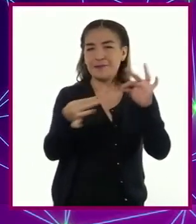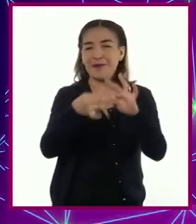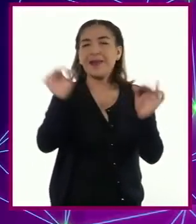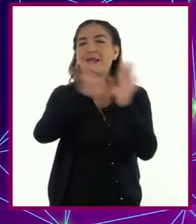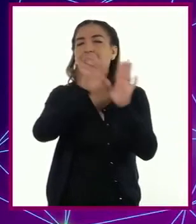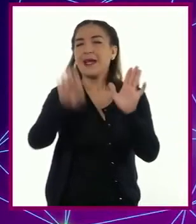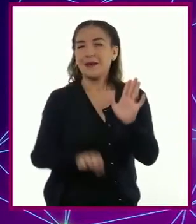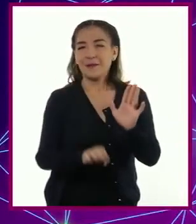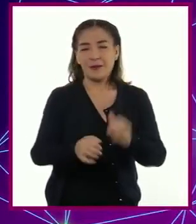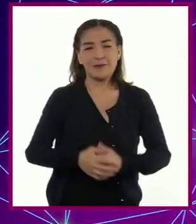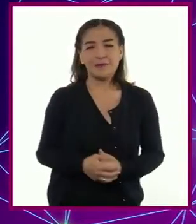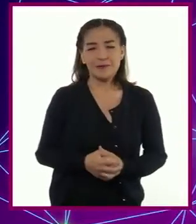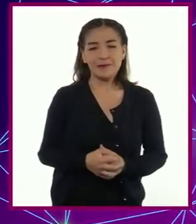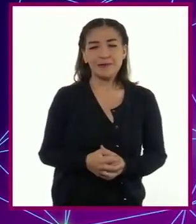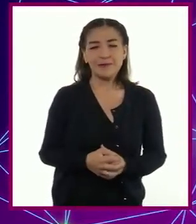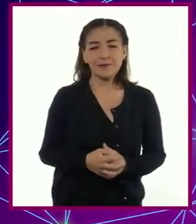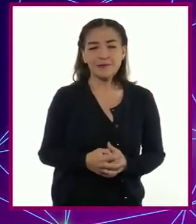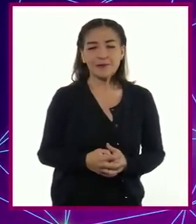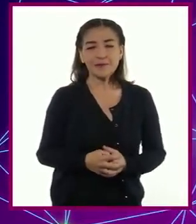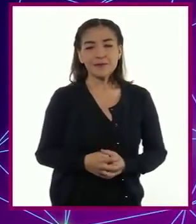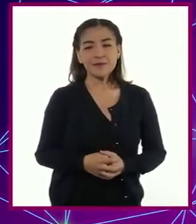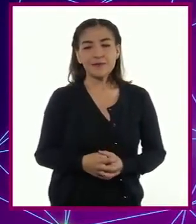ejemplo.